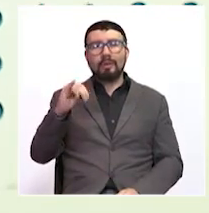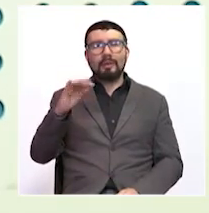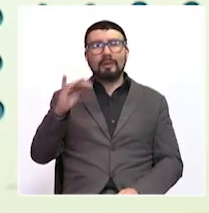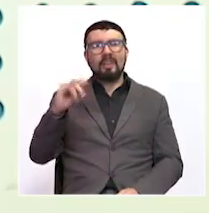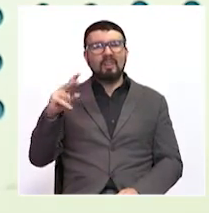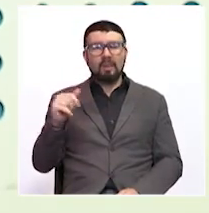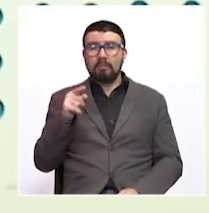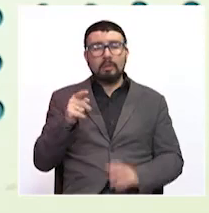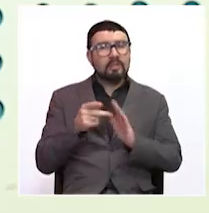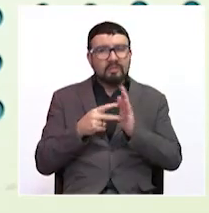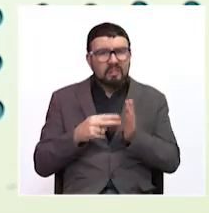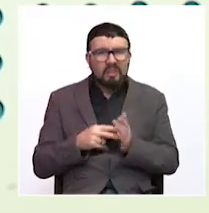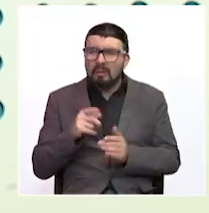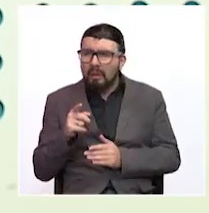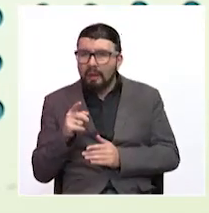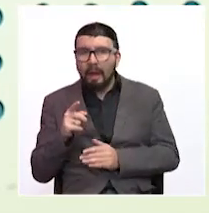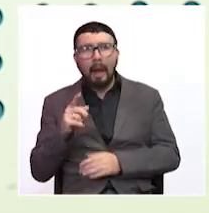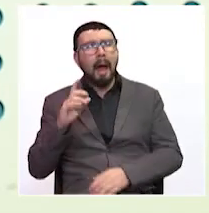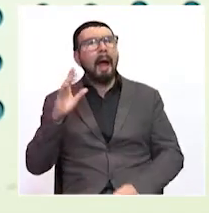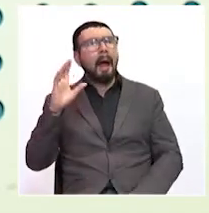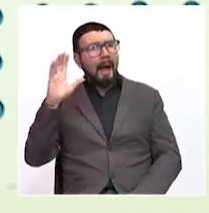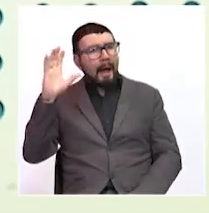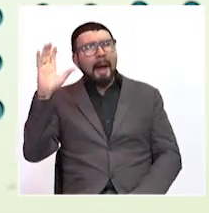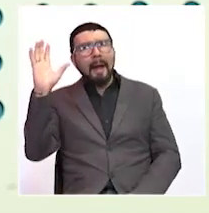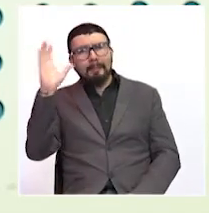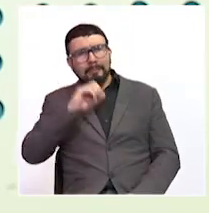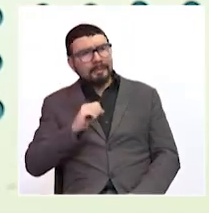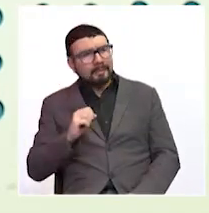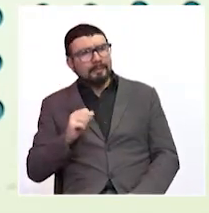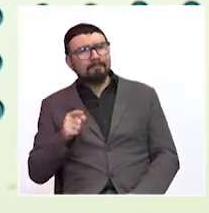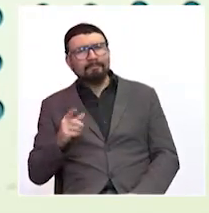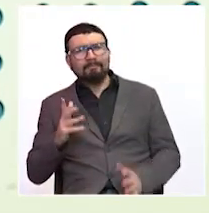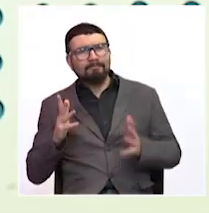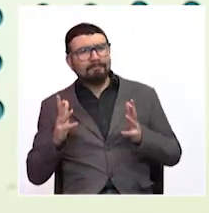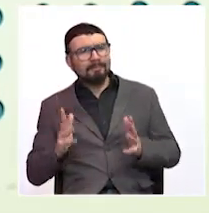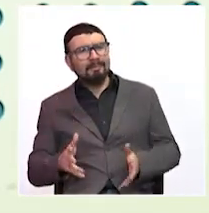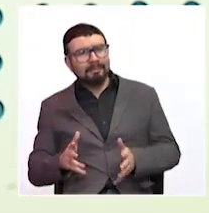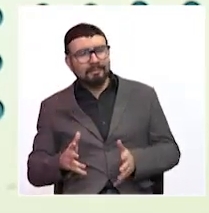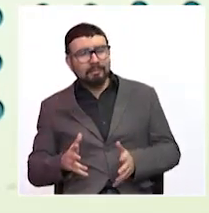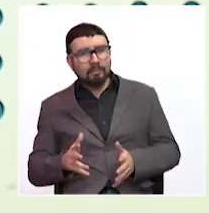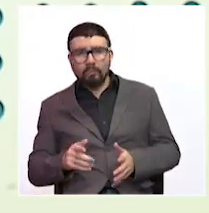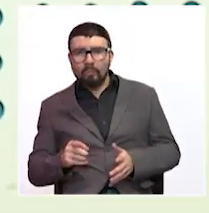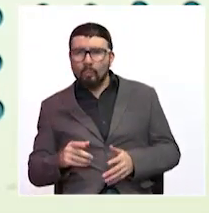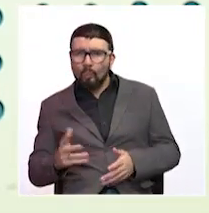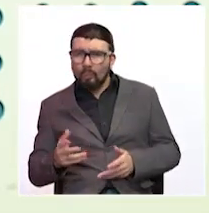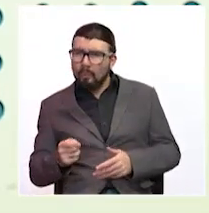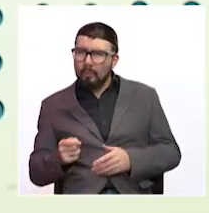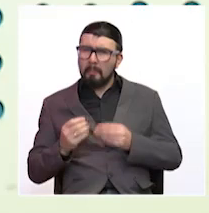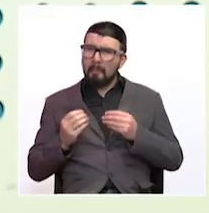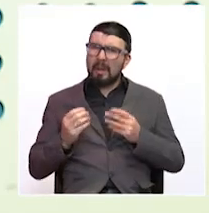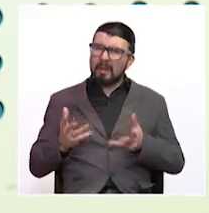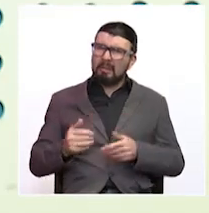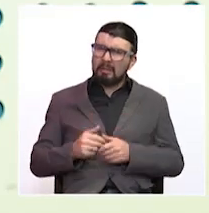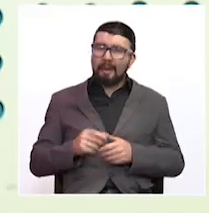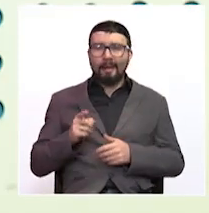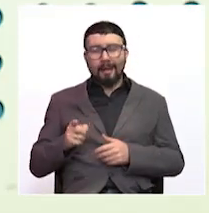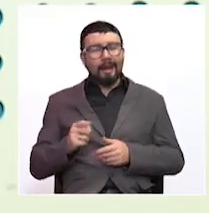y esta herramienta sirve esencialmente para eliminar rencores e incomodidades